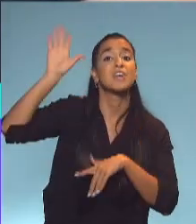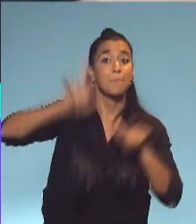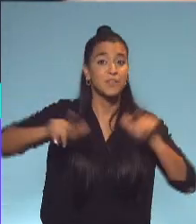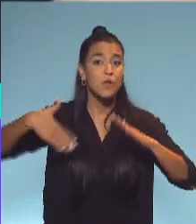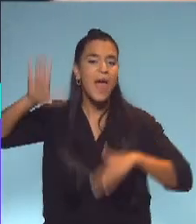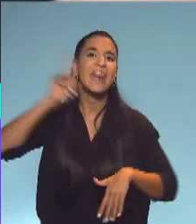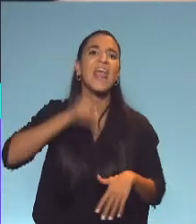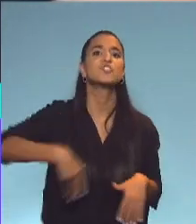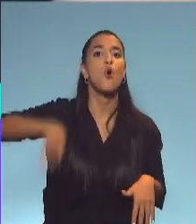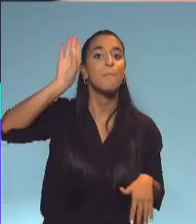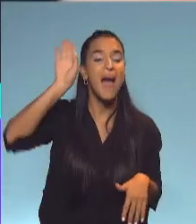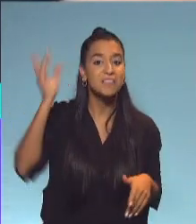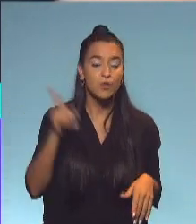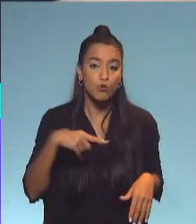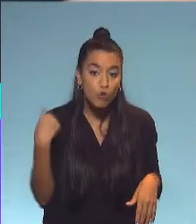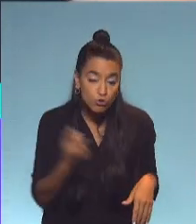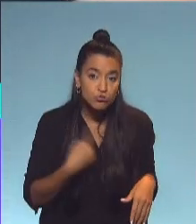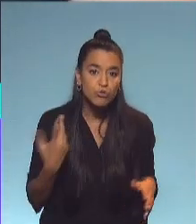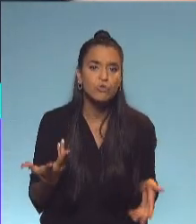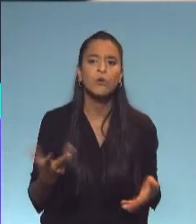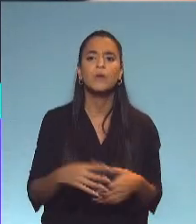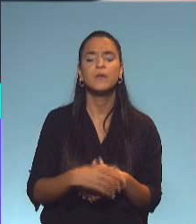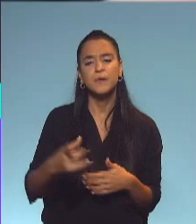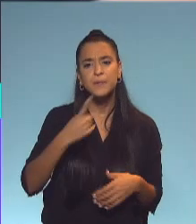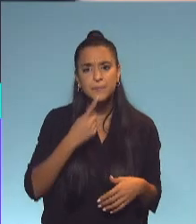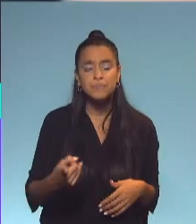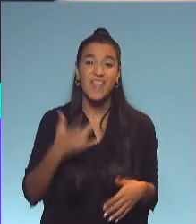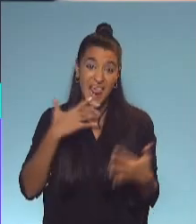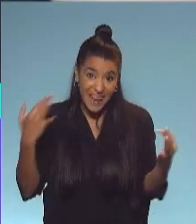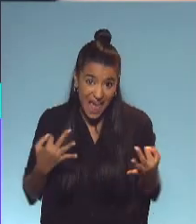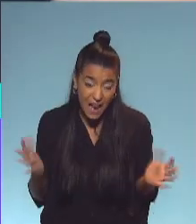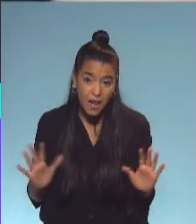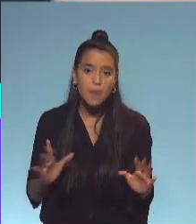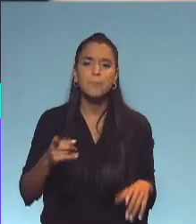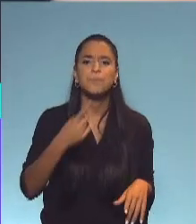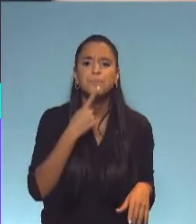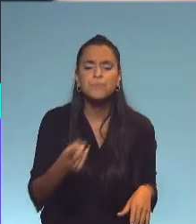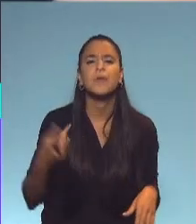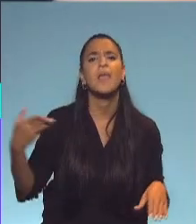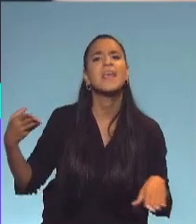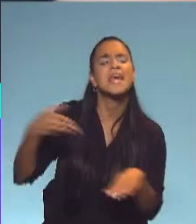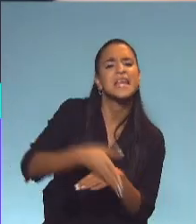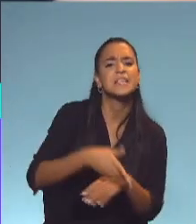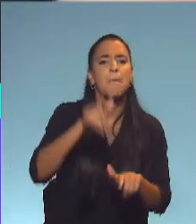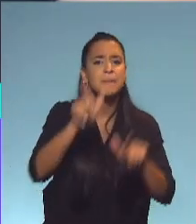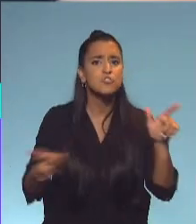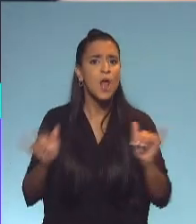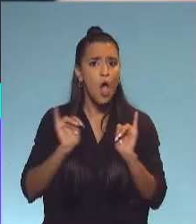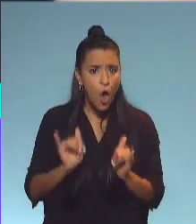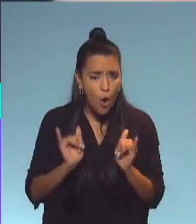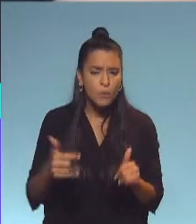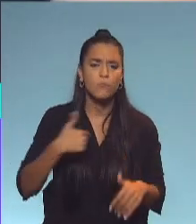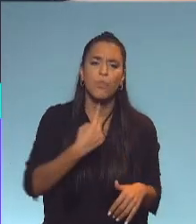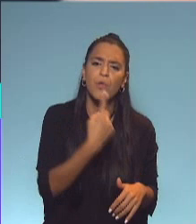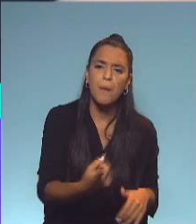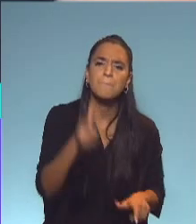mucho más riesgo y nosotros, sin embargo, veíamos que si bien esto era real, y nos ingresaban personas jóvenes, estoy hablando